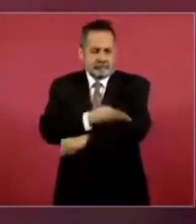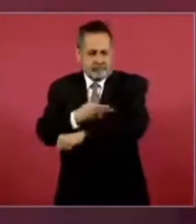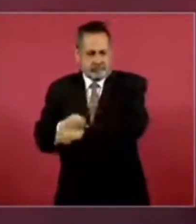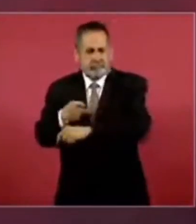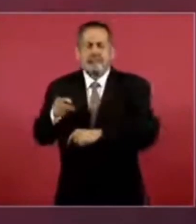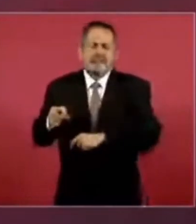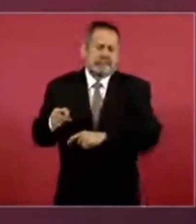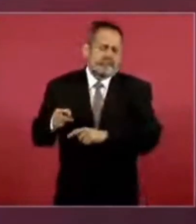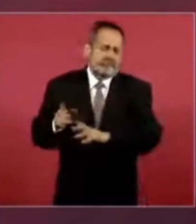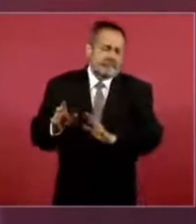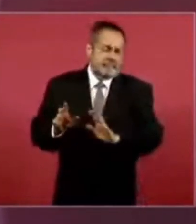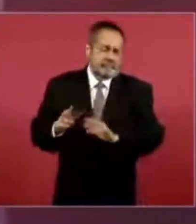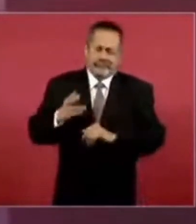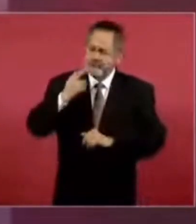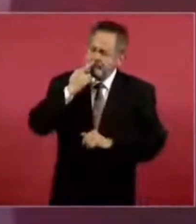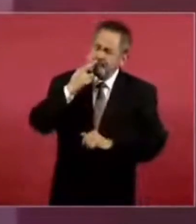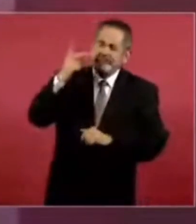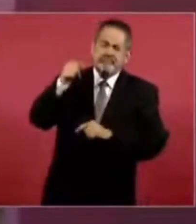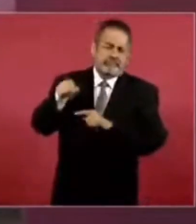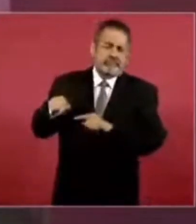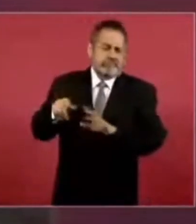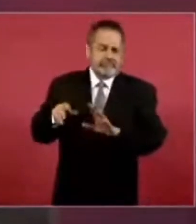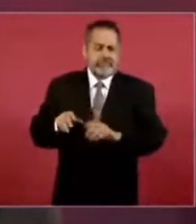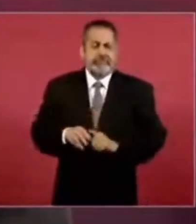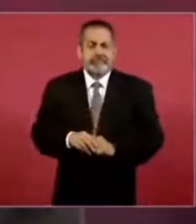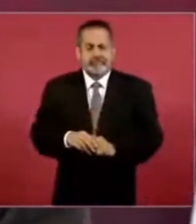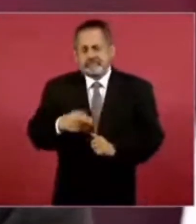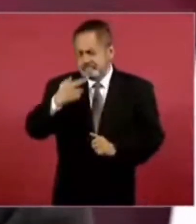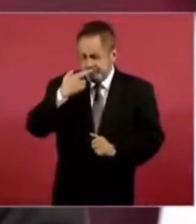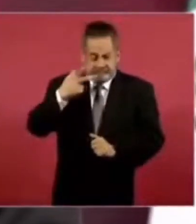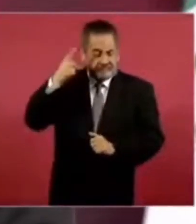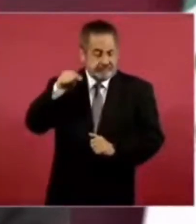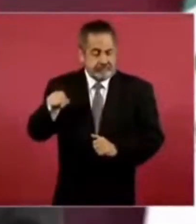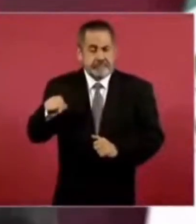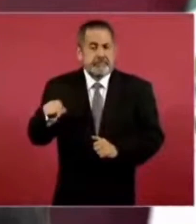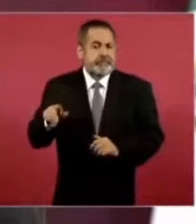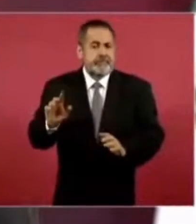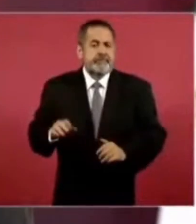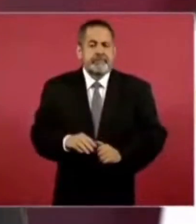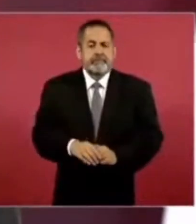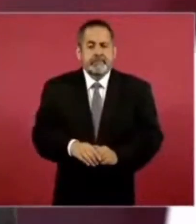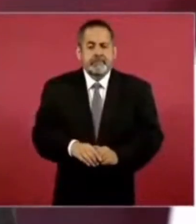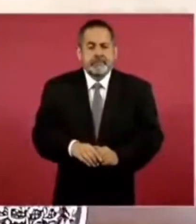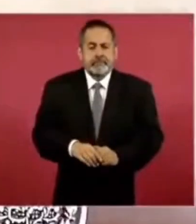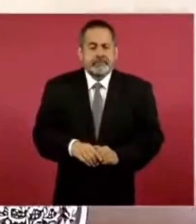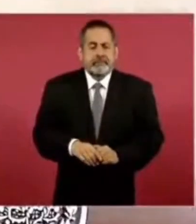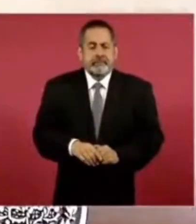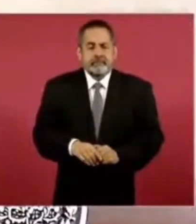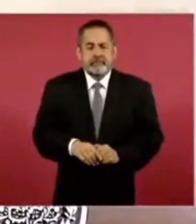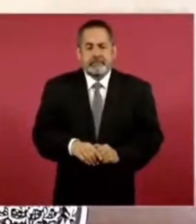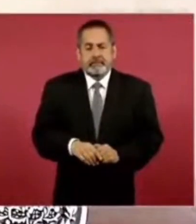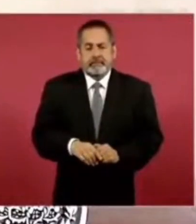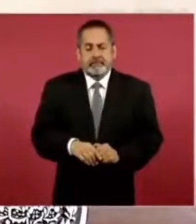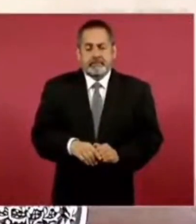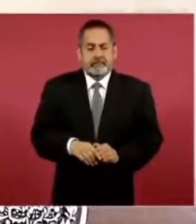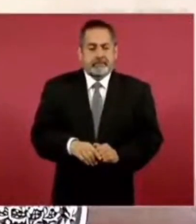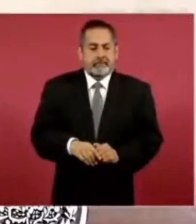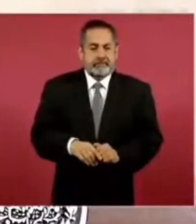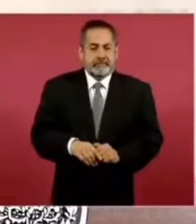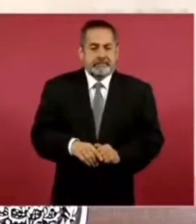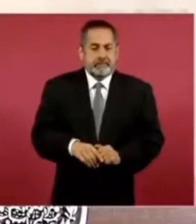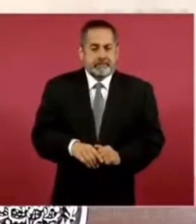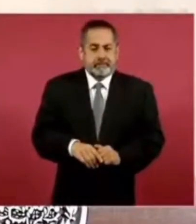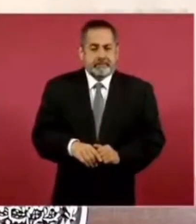honesta lo mejor de lo mejor y está